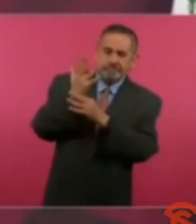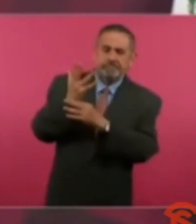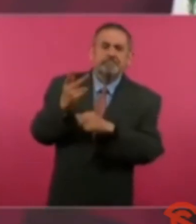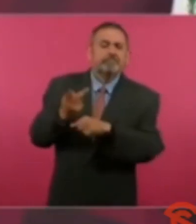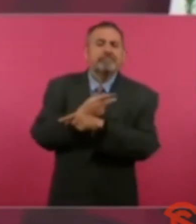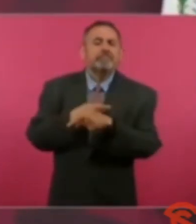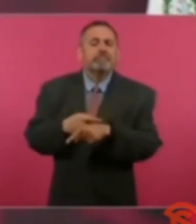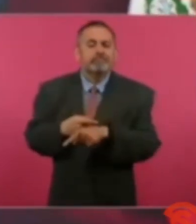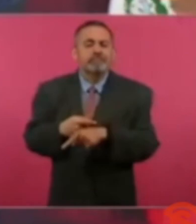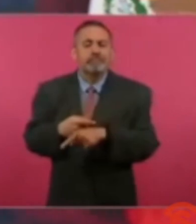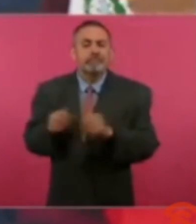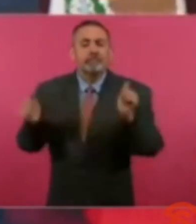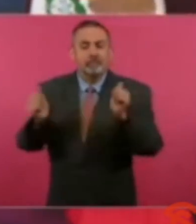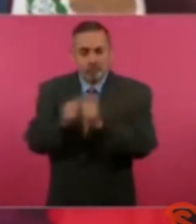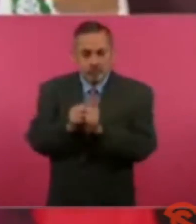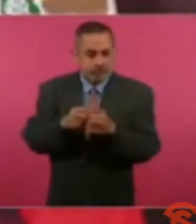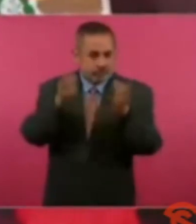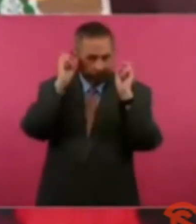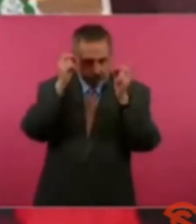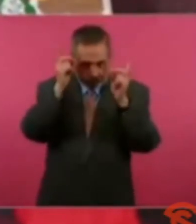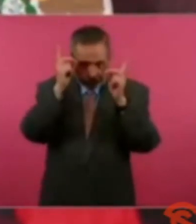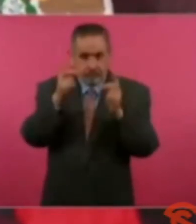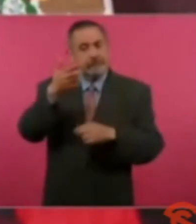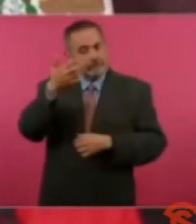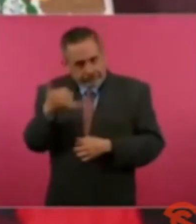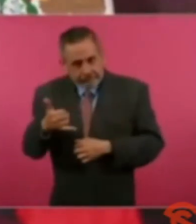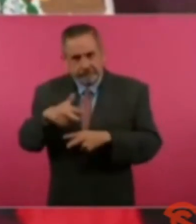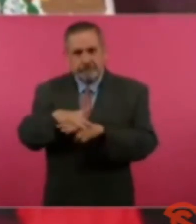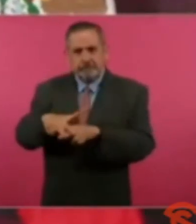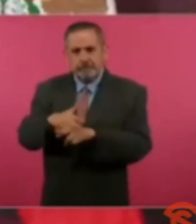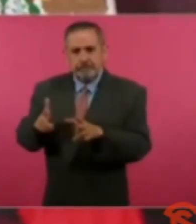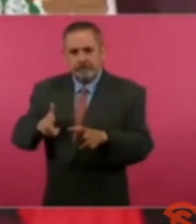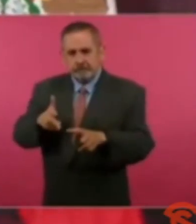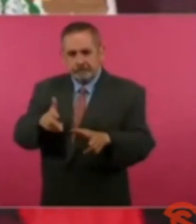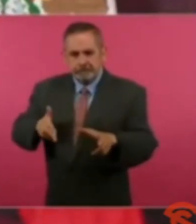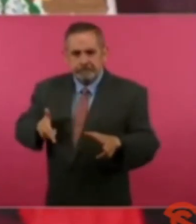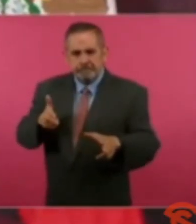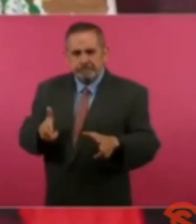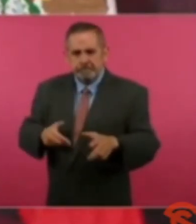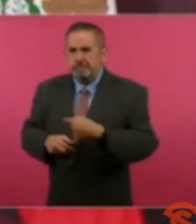se hizo a caballo y en ferrocarril.